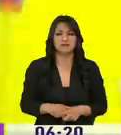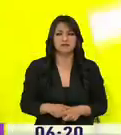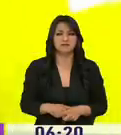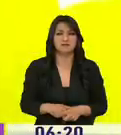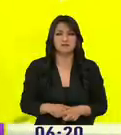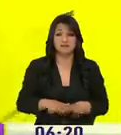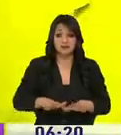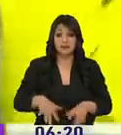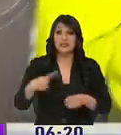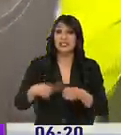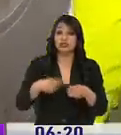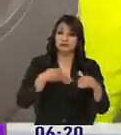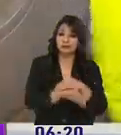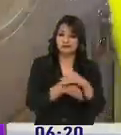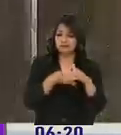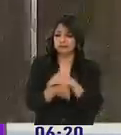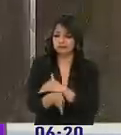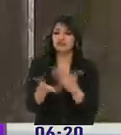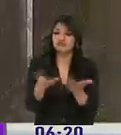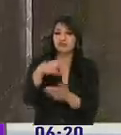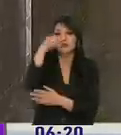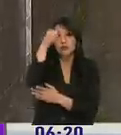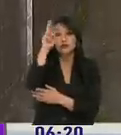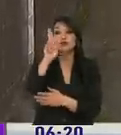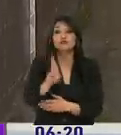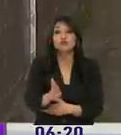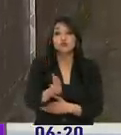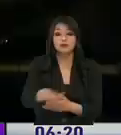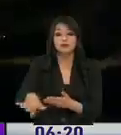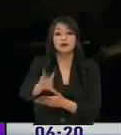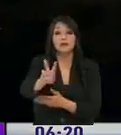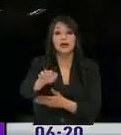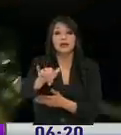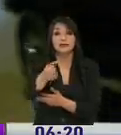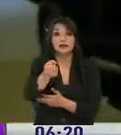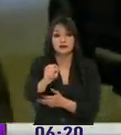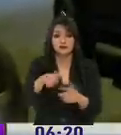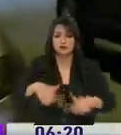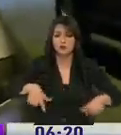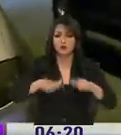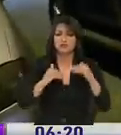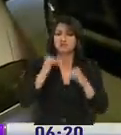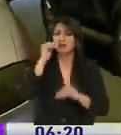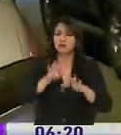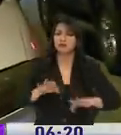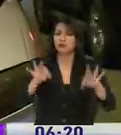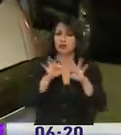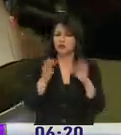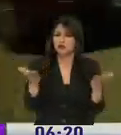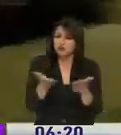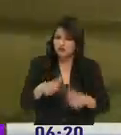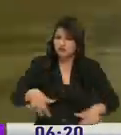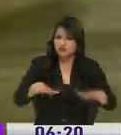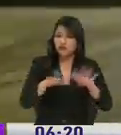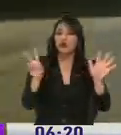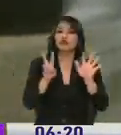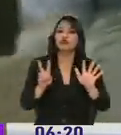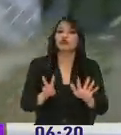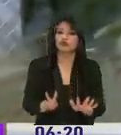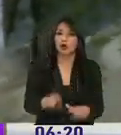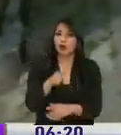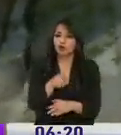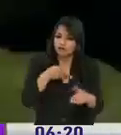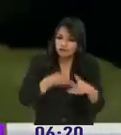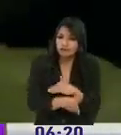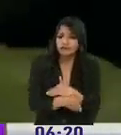En Quito los allanamientos fueron en el norte, sur y los valles. Uno de los puntos más importantes estaba en el sector de Cotocollao. La